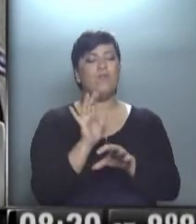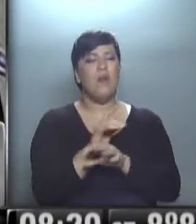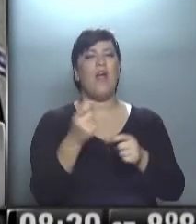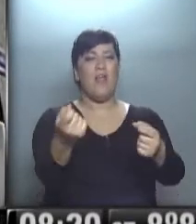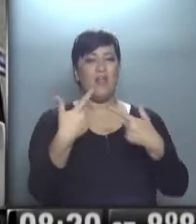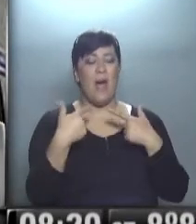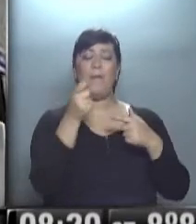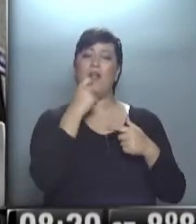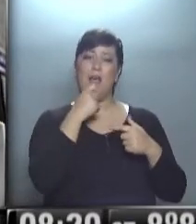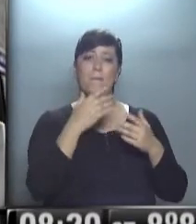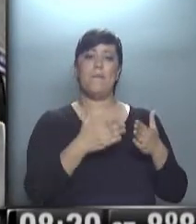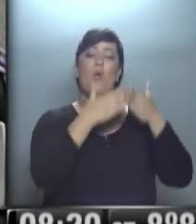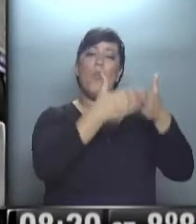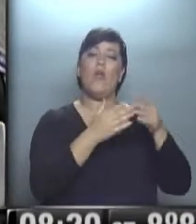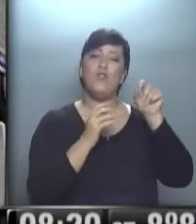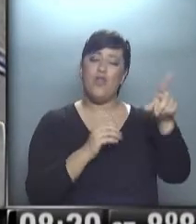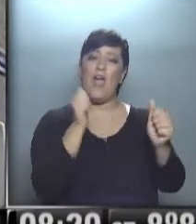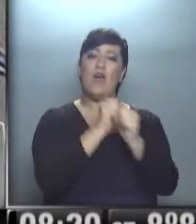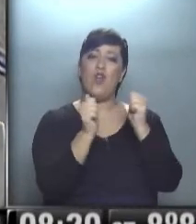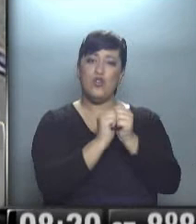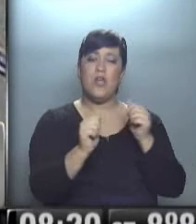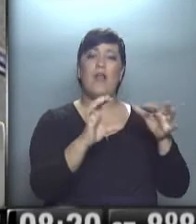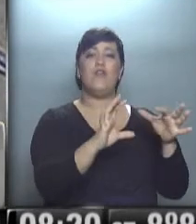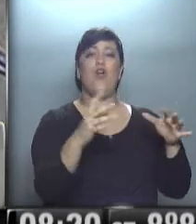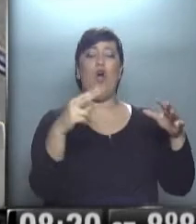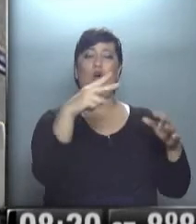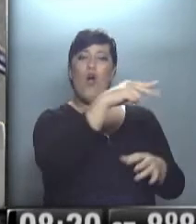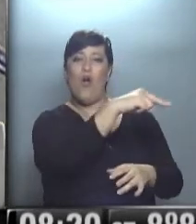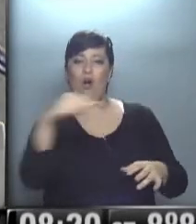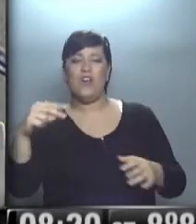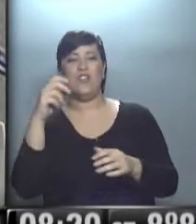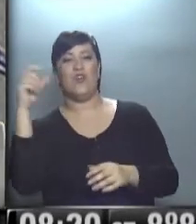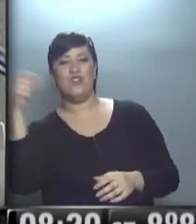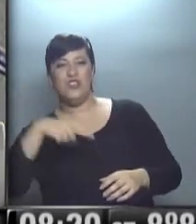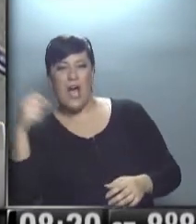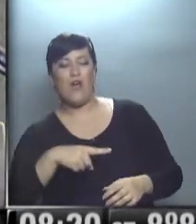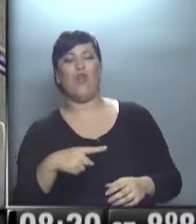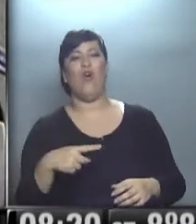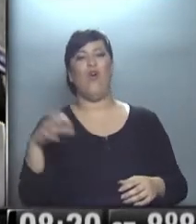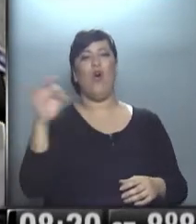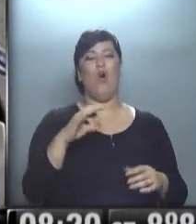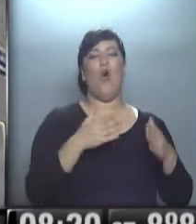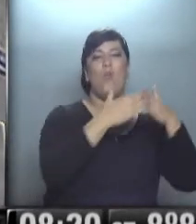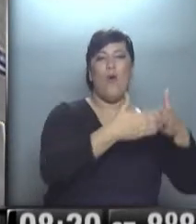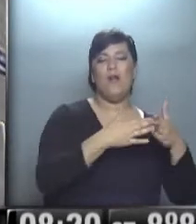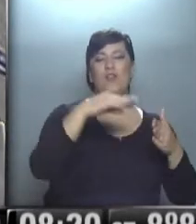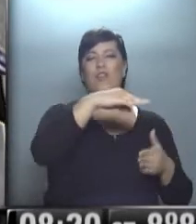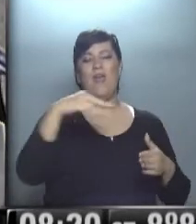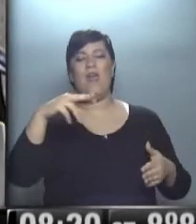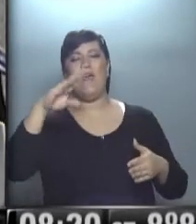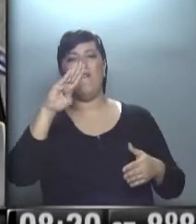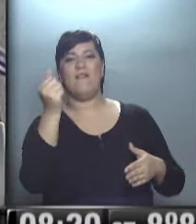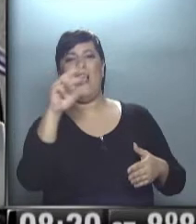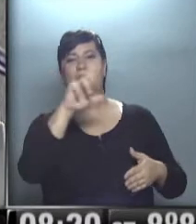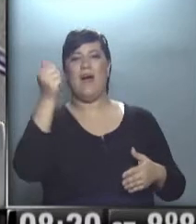puerto de rosario según avia terai chaco avia terai chaco con el puerto de barranqueras logrando un